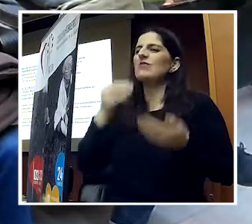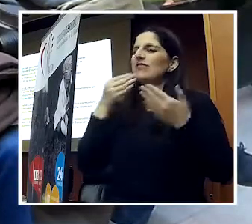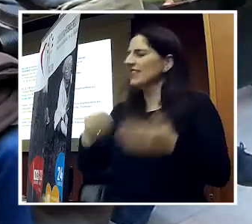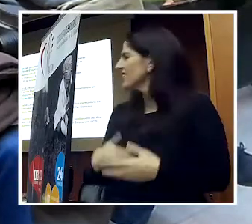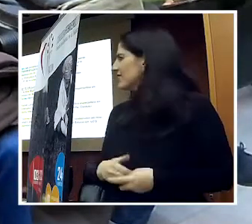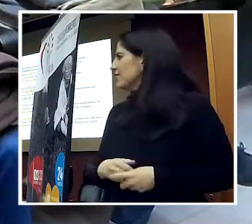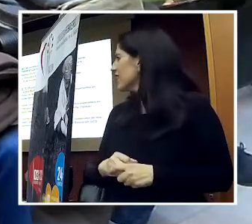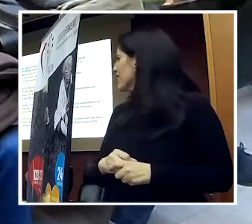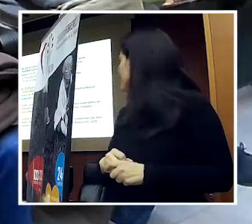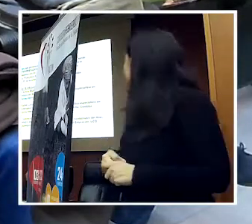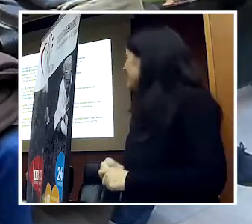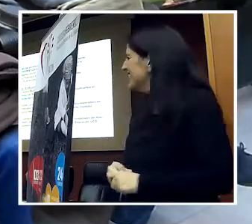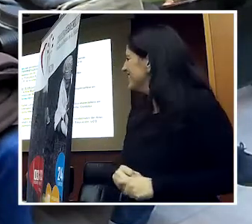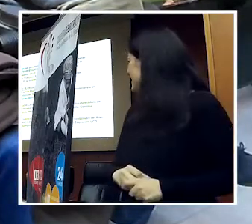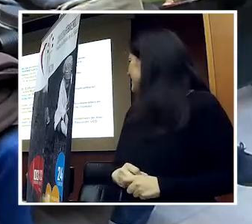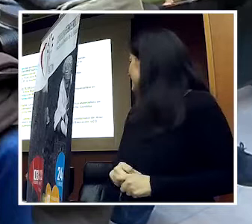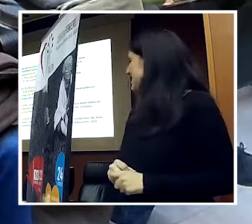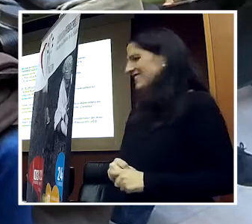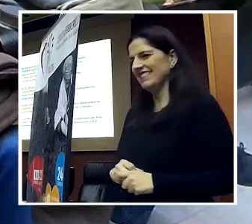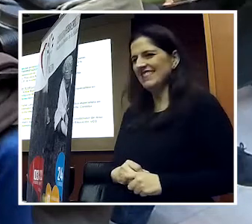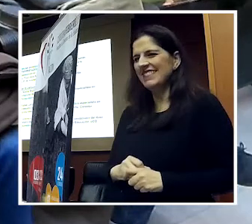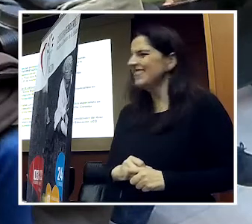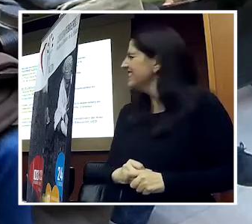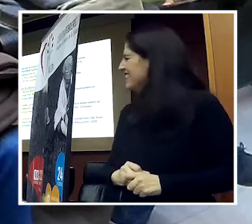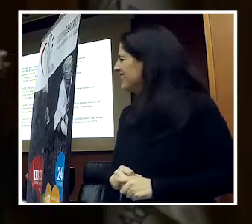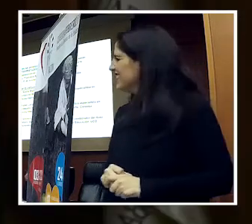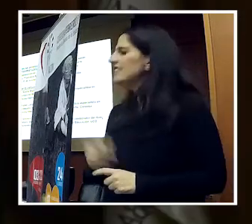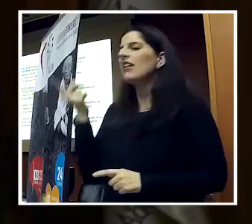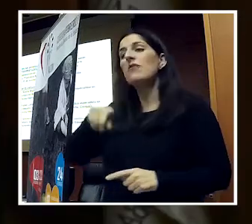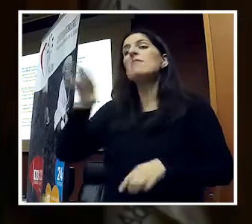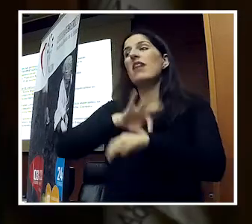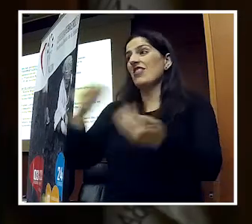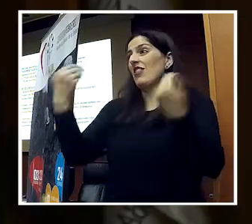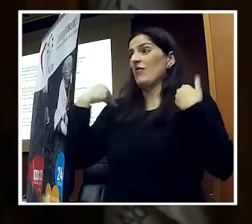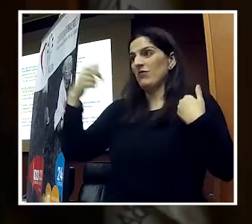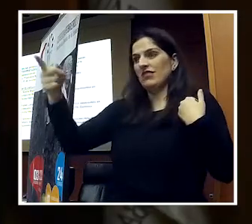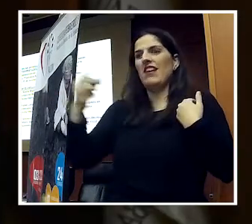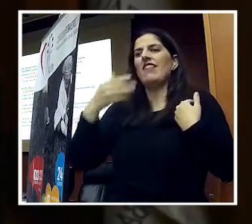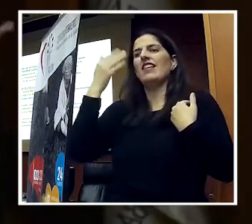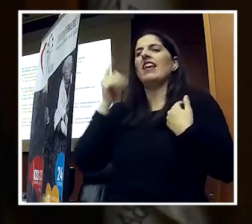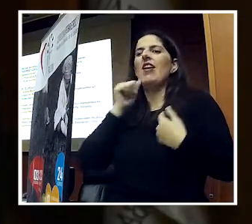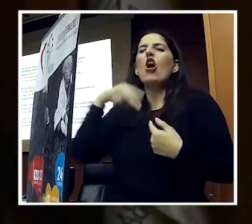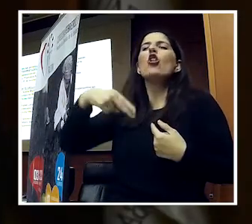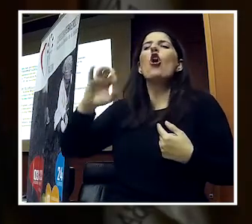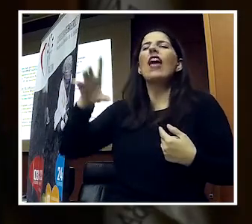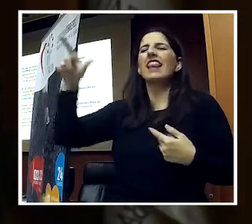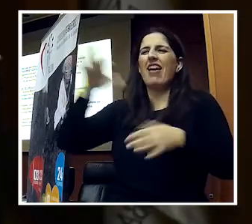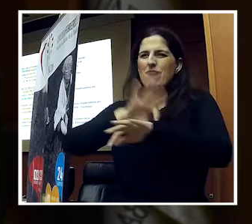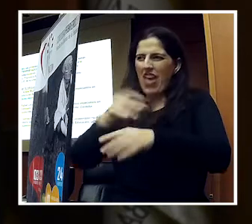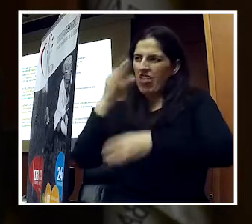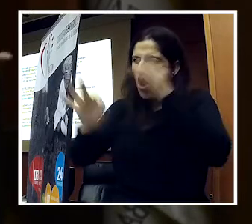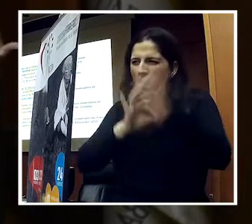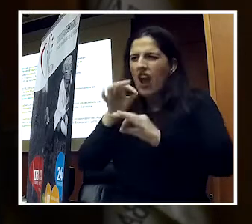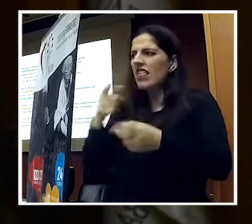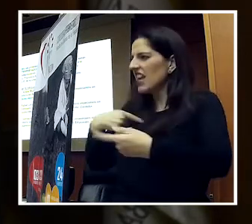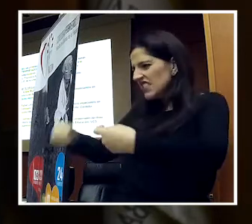aquí. Muchas gracias. Sobre todo a Noelia, de nuevo, pero es cierto, Noelia es la que nos une a todos y la que nos invita y la que nos convence,